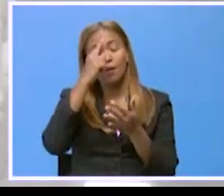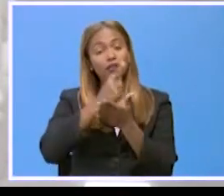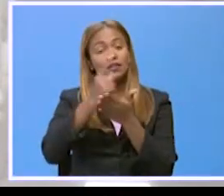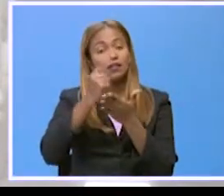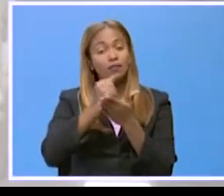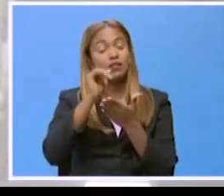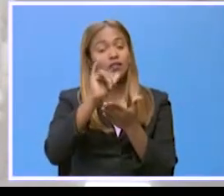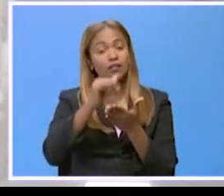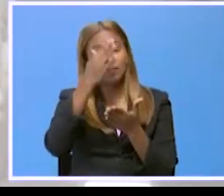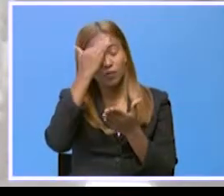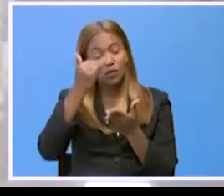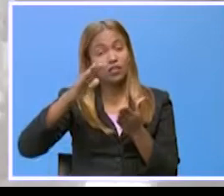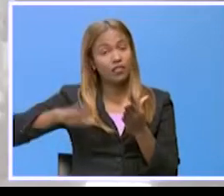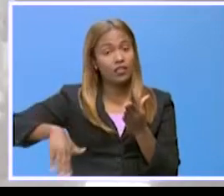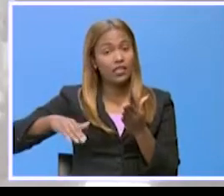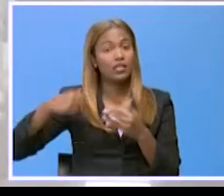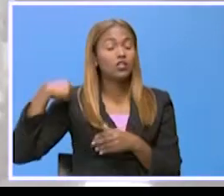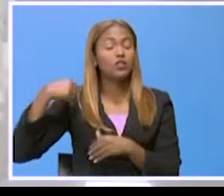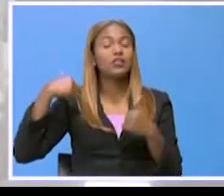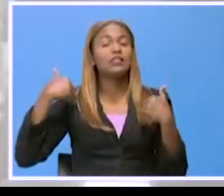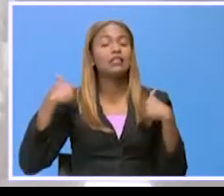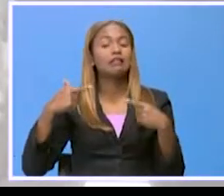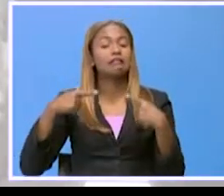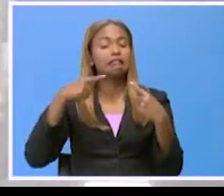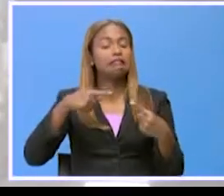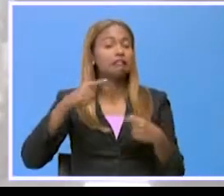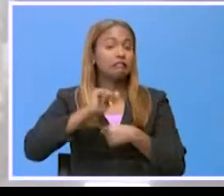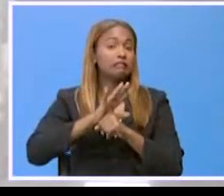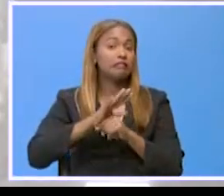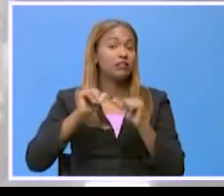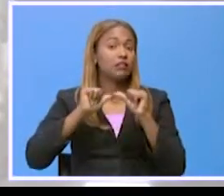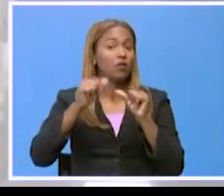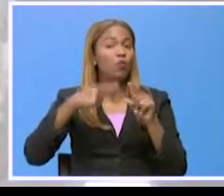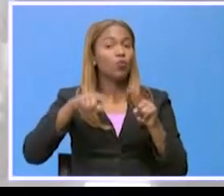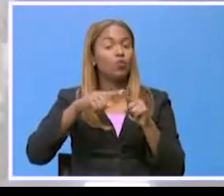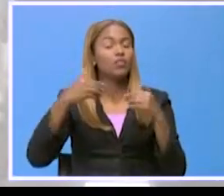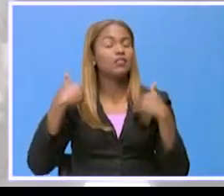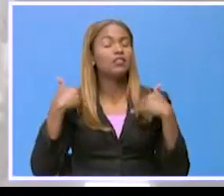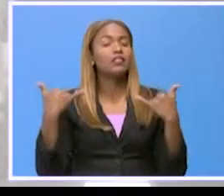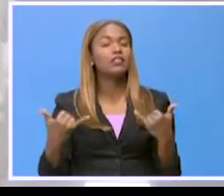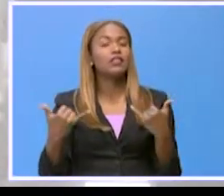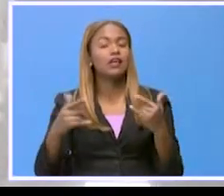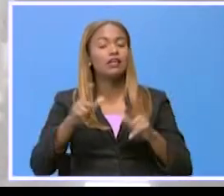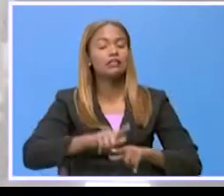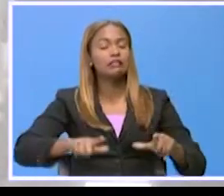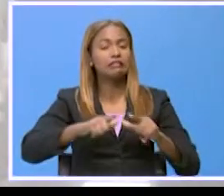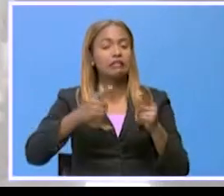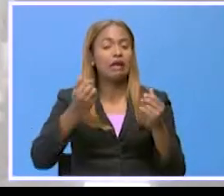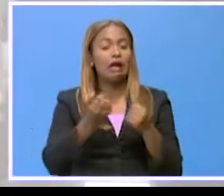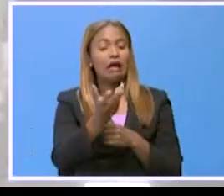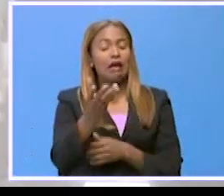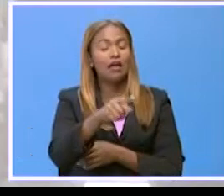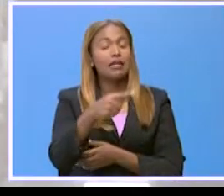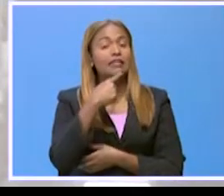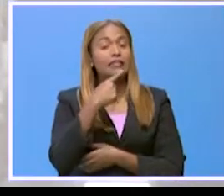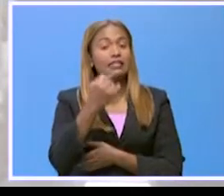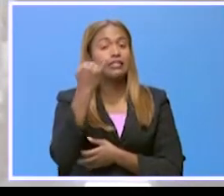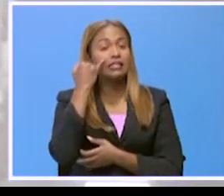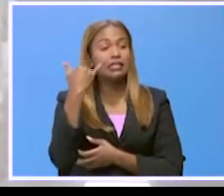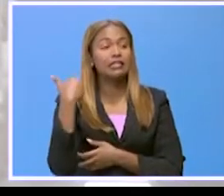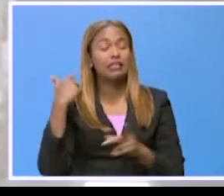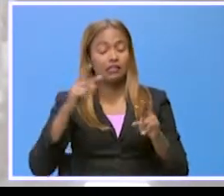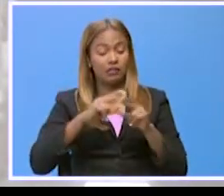es muy particular porque todavía estamos en la lucha contra él cuando usted se encuentra por ejemplo en el hogar algunas de ellas dicen que si hay